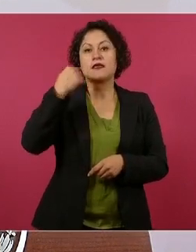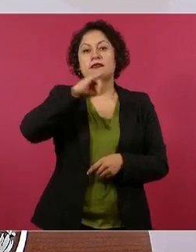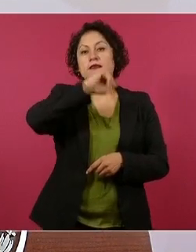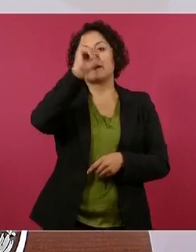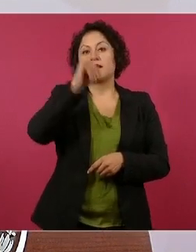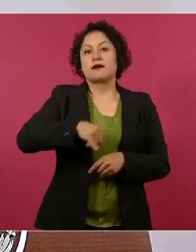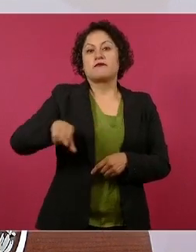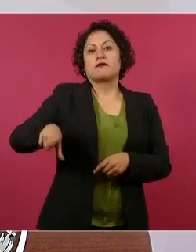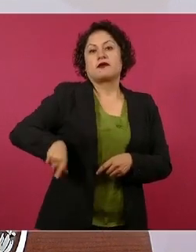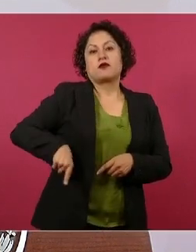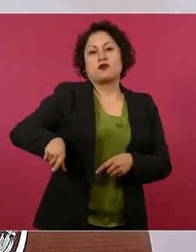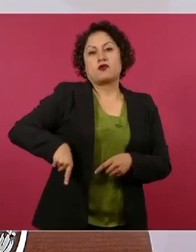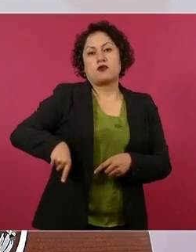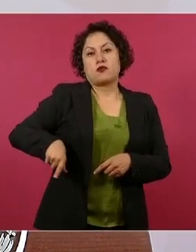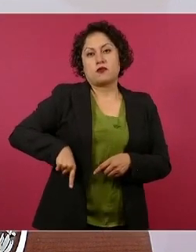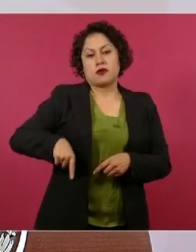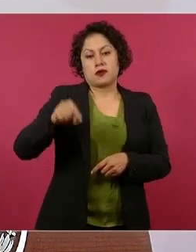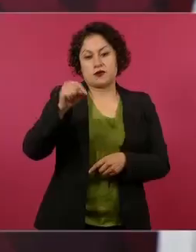ciudad.